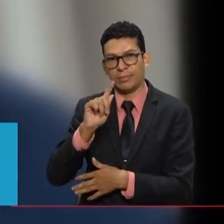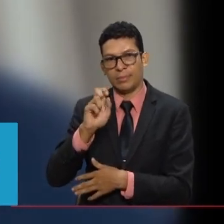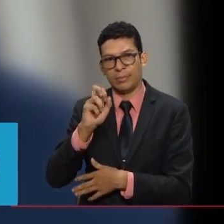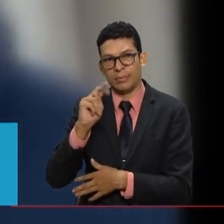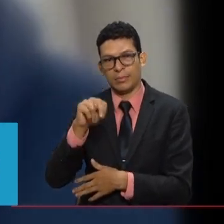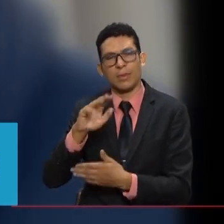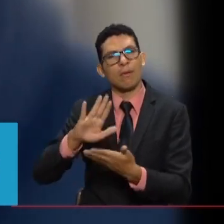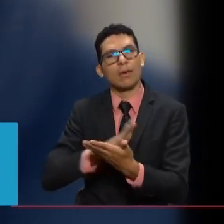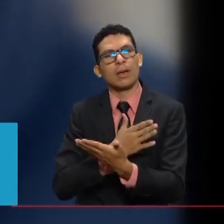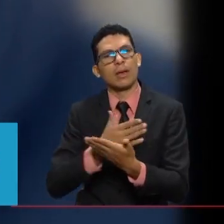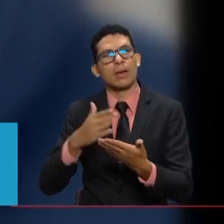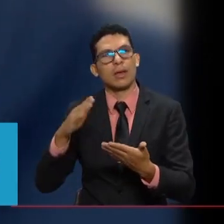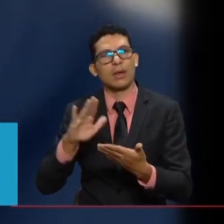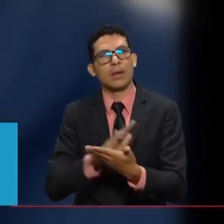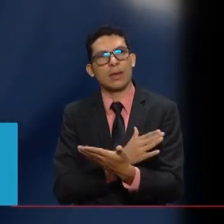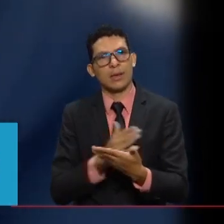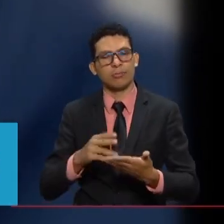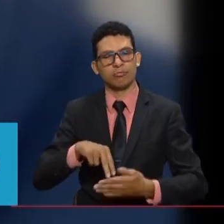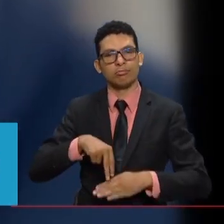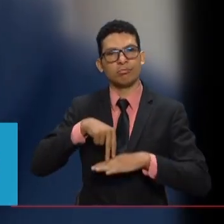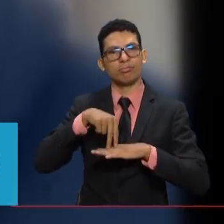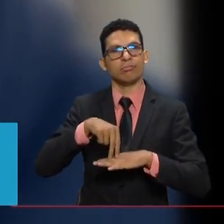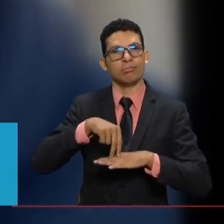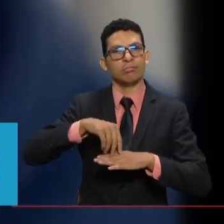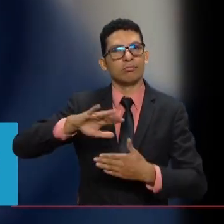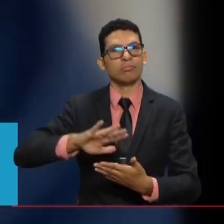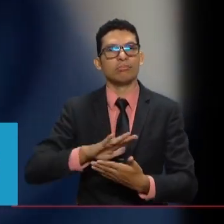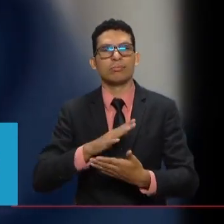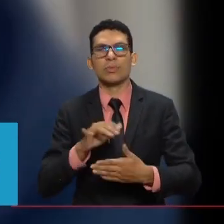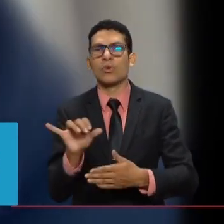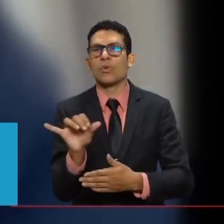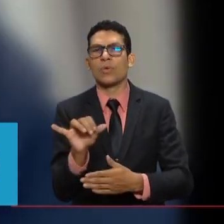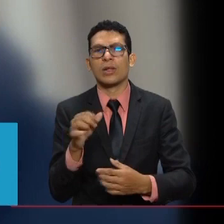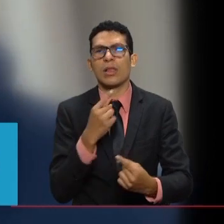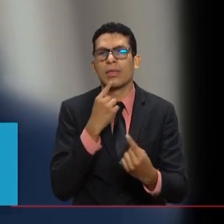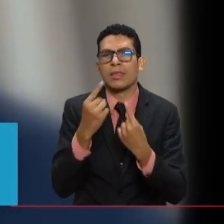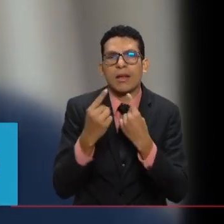la música en el escenario como si estuviera